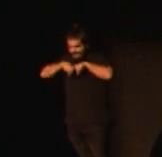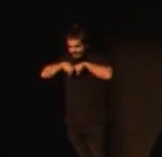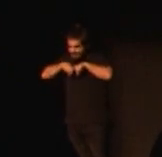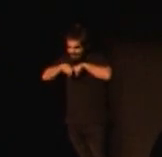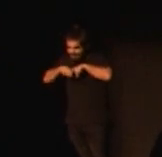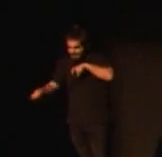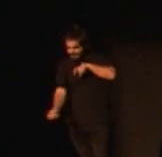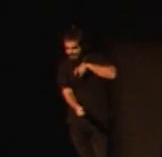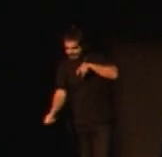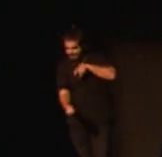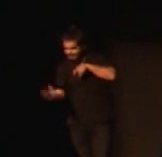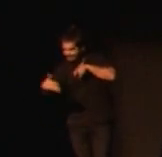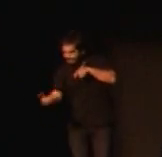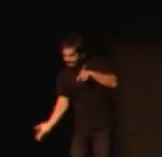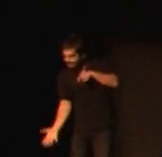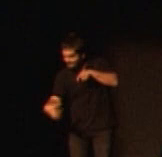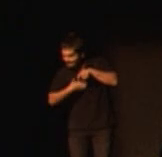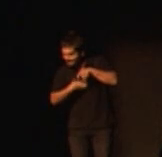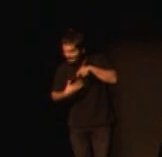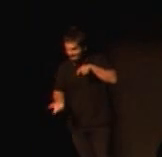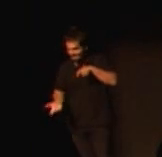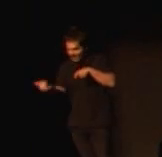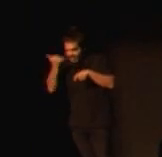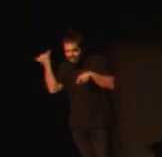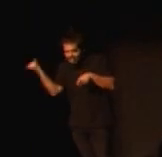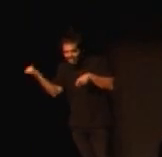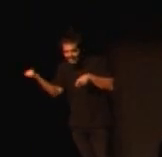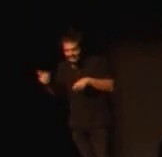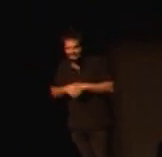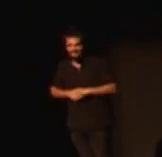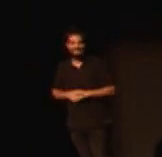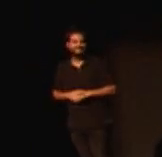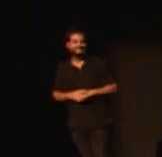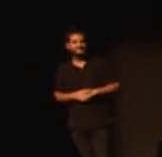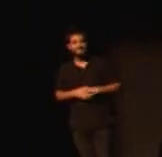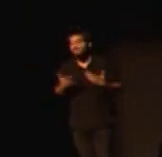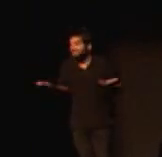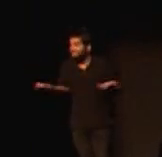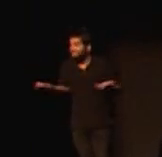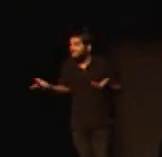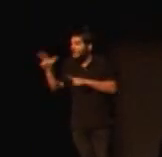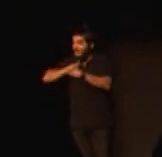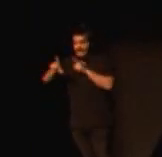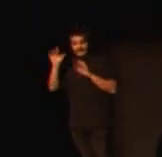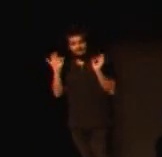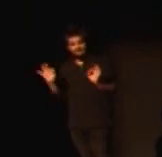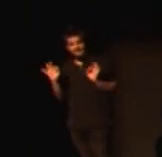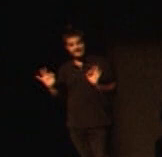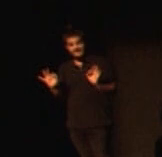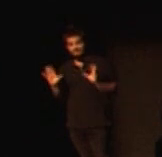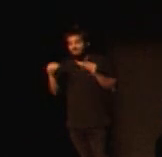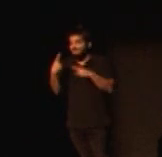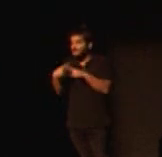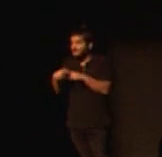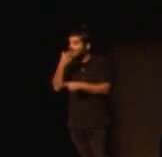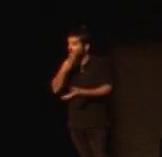luego se fueron de cañas. Claro, es que esto es lo que tienen los viajes, que pasan muchas cosas bonitas, como Marina el otro día, que subió al autobús